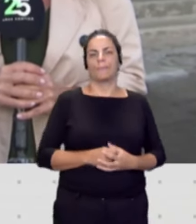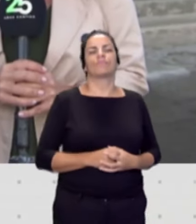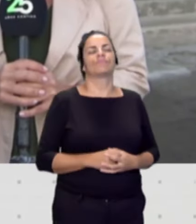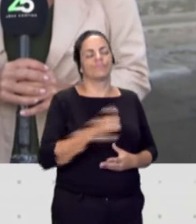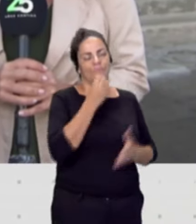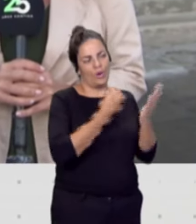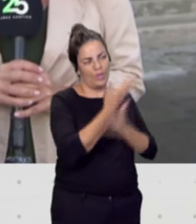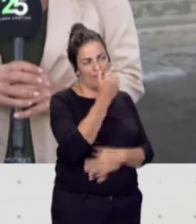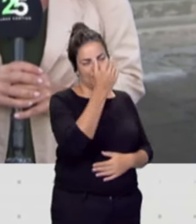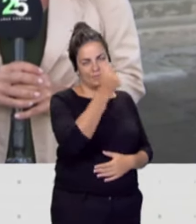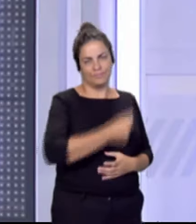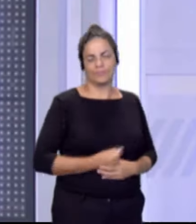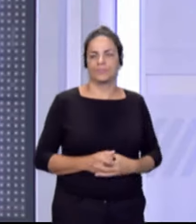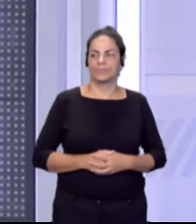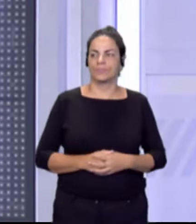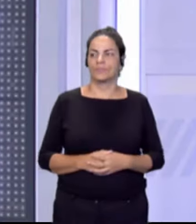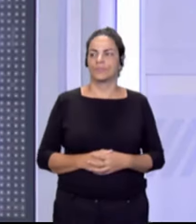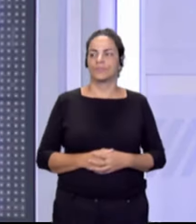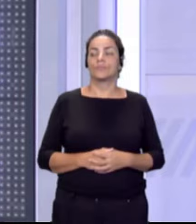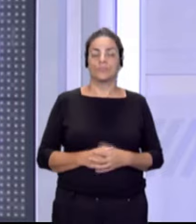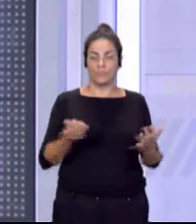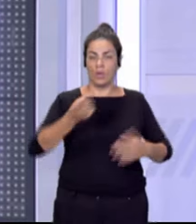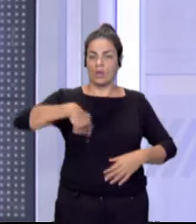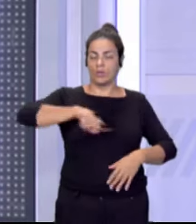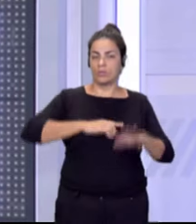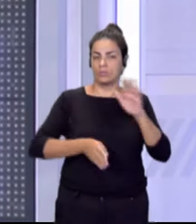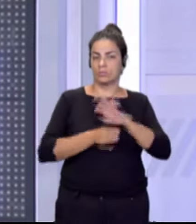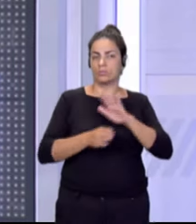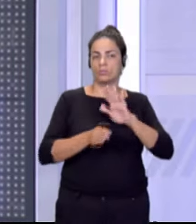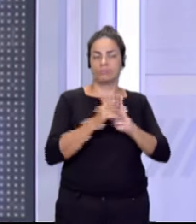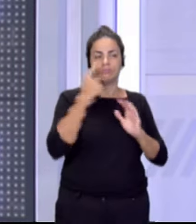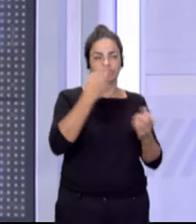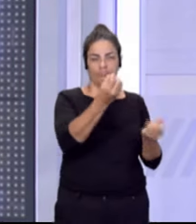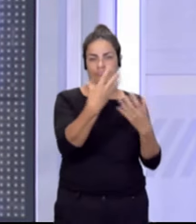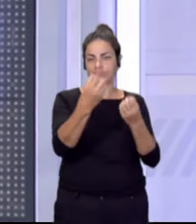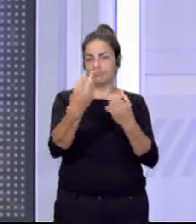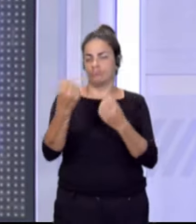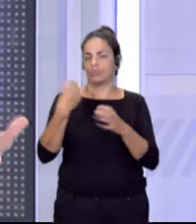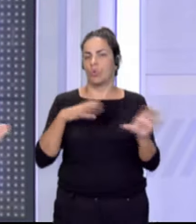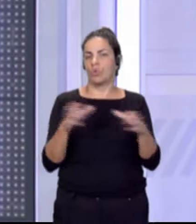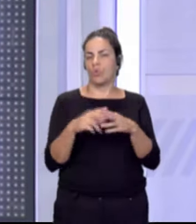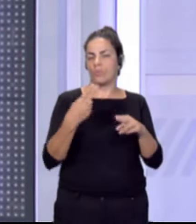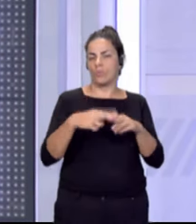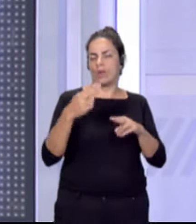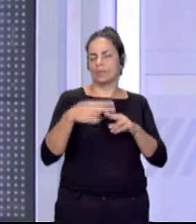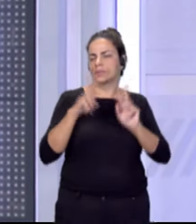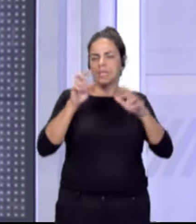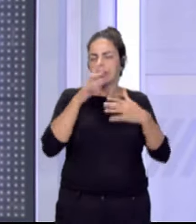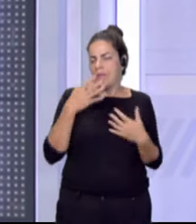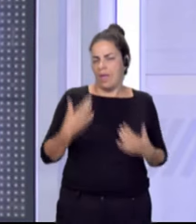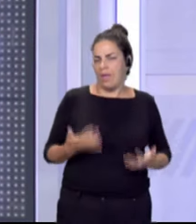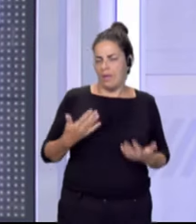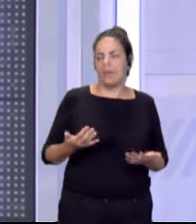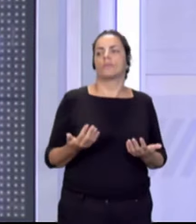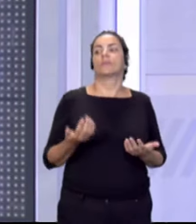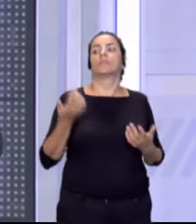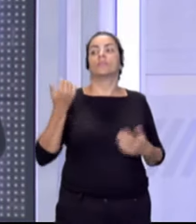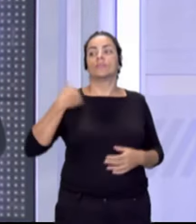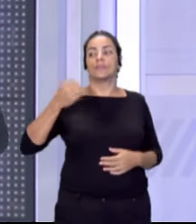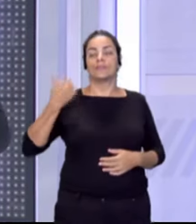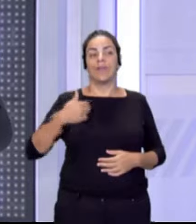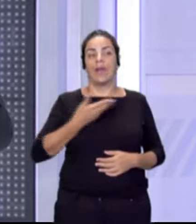Buenos días. Un saludo. Bueno, nosotros vamos a continuar recogiendo las impresiones de los grupos políticos sobre los asuntos que marcan la actualidad de estos días. Y ya tenemos por